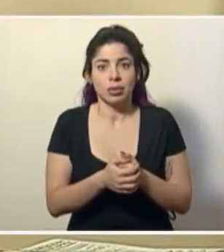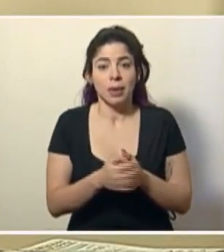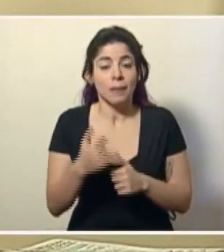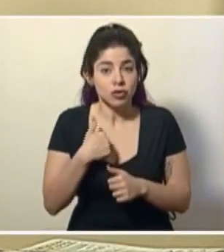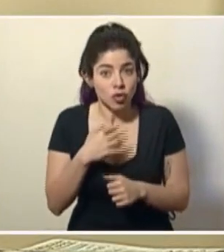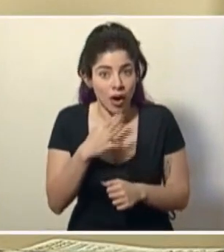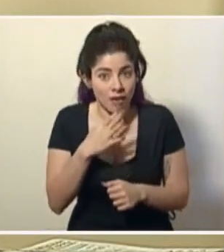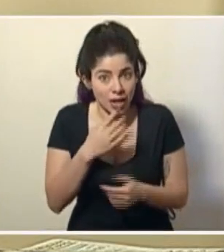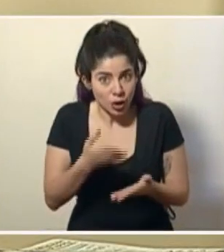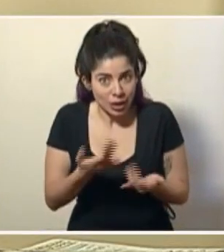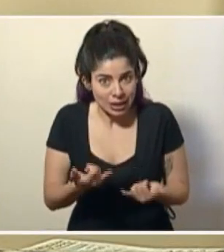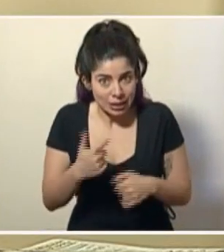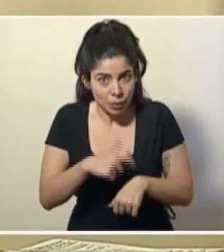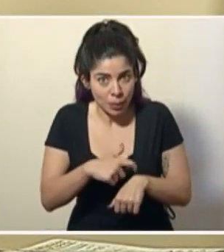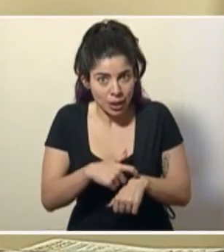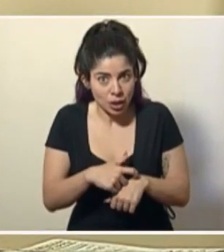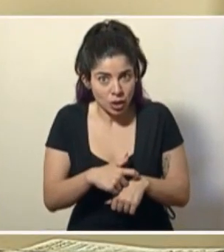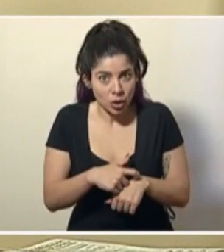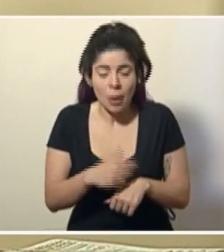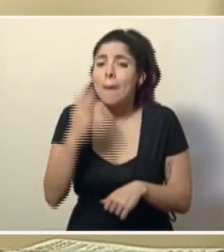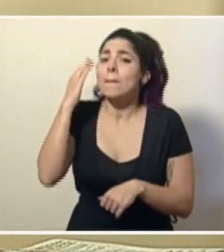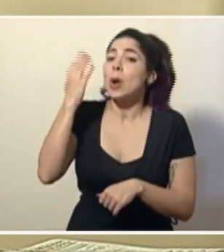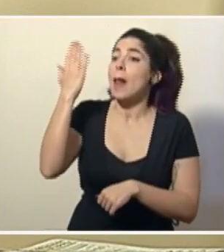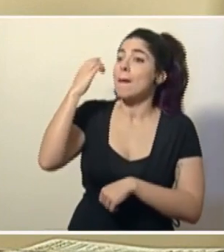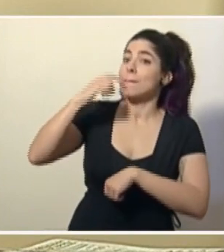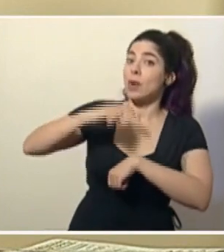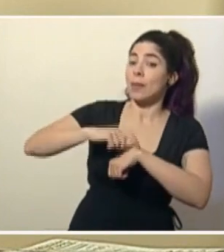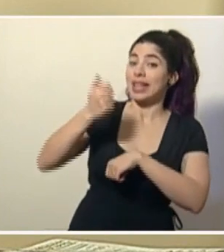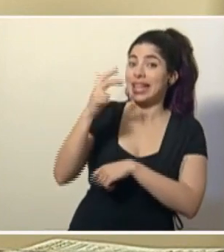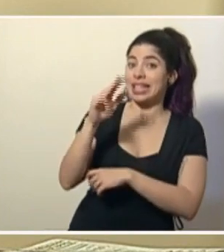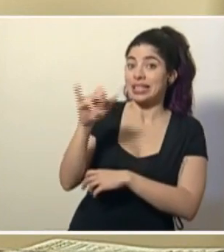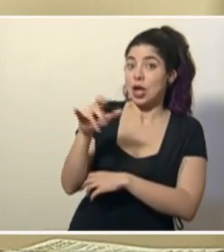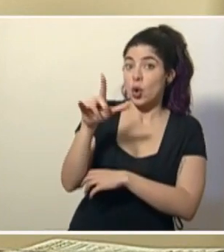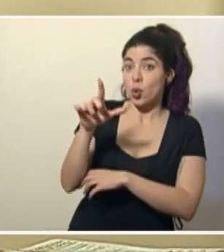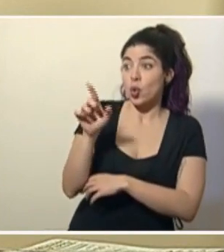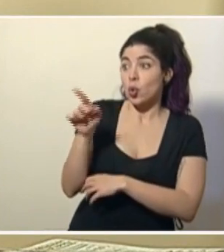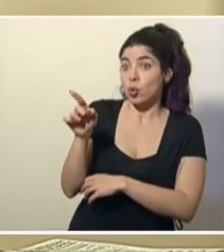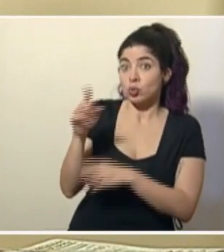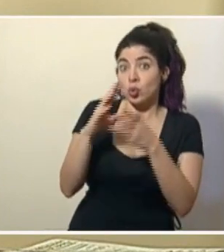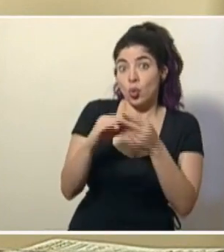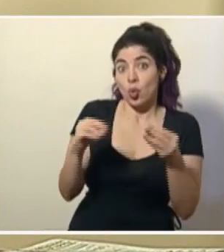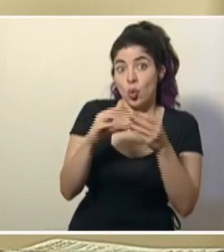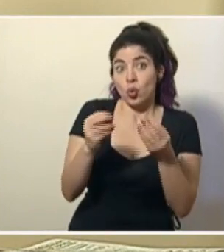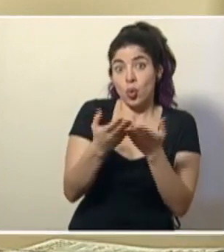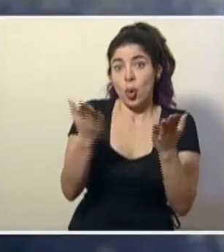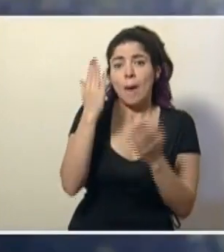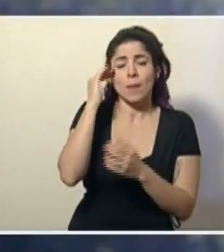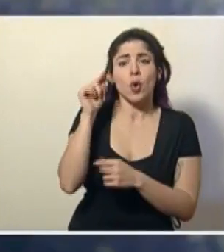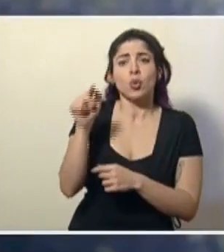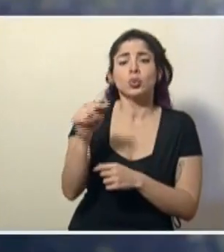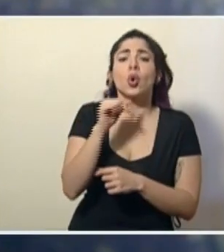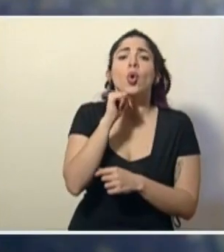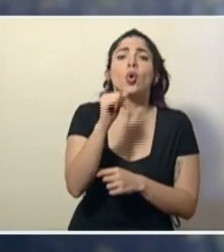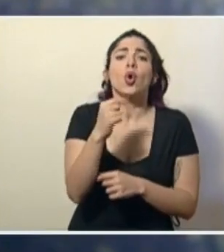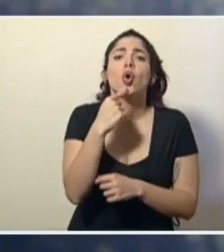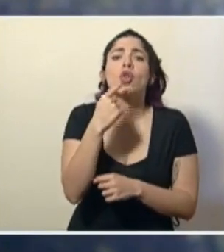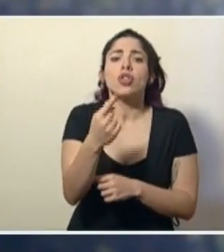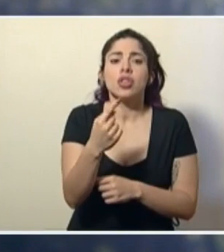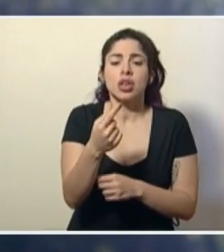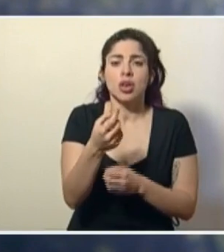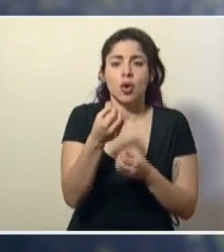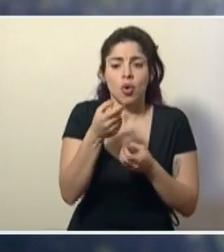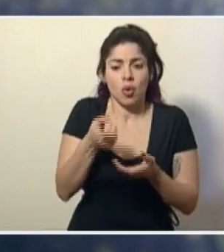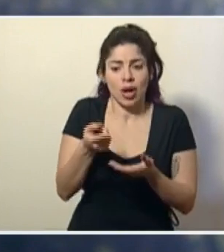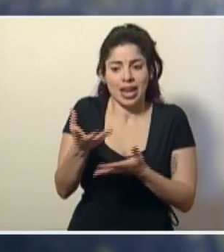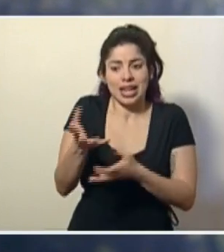Me estoy refiriendo a esto en este momento. Sí, pero ¿por qué en el momento original, el 13 de julio, que usted le contó esto al país, por qué usted omitió revelar